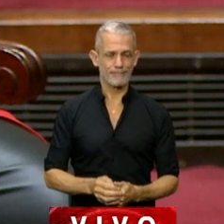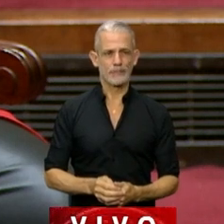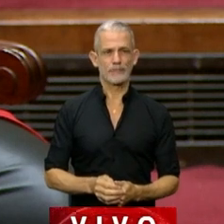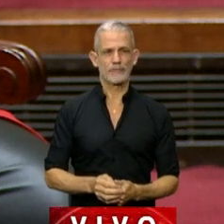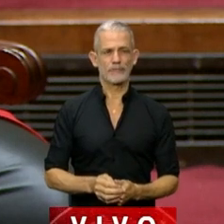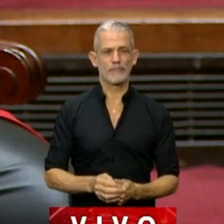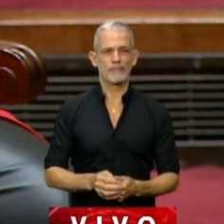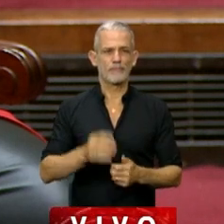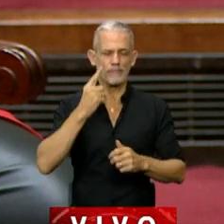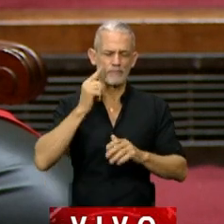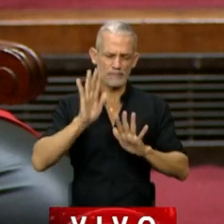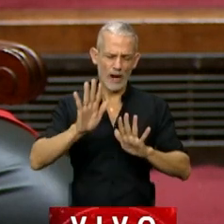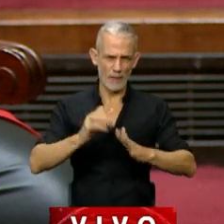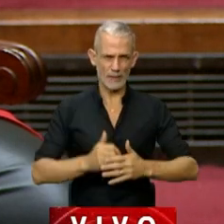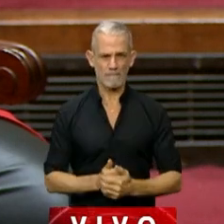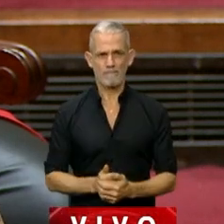Miren,